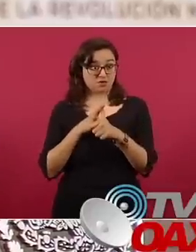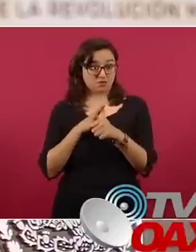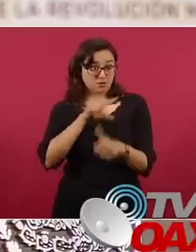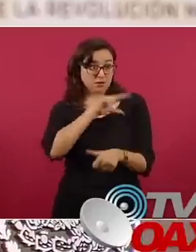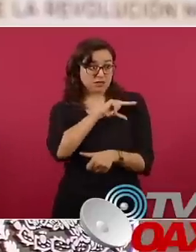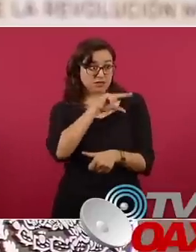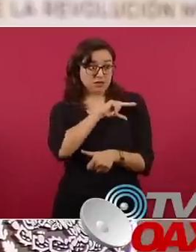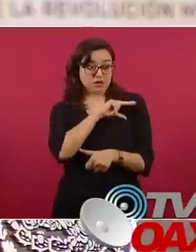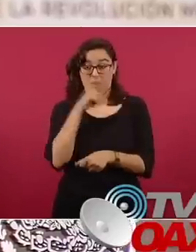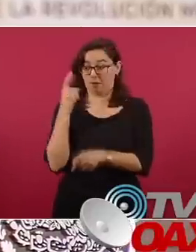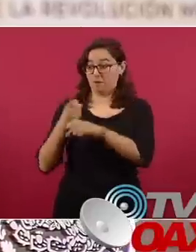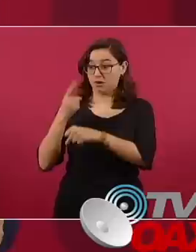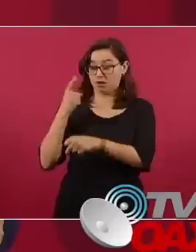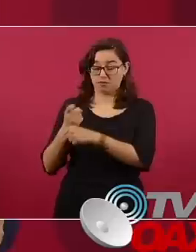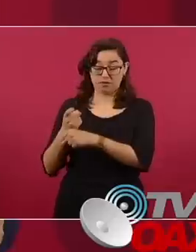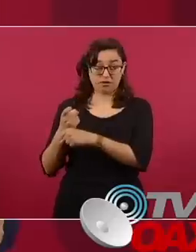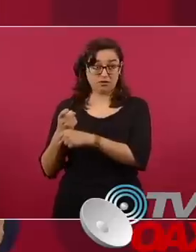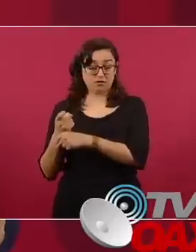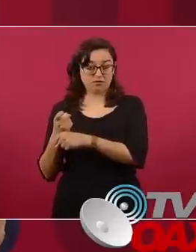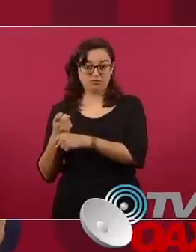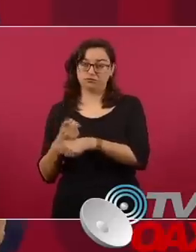particulares,